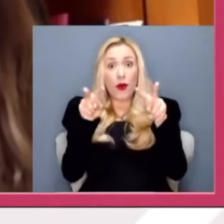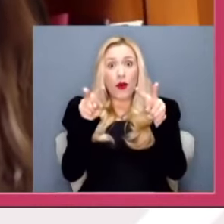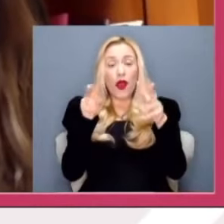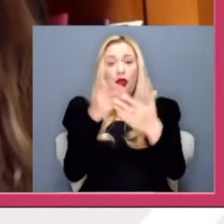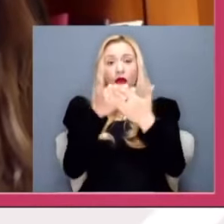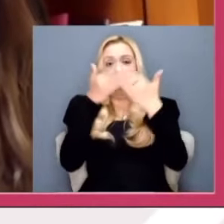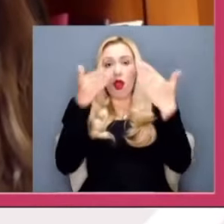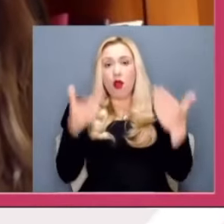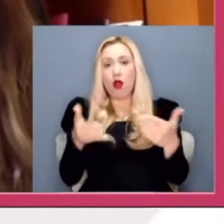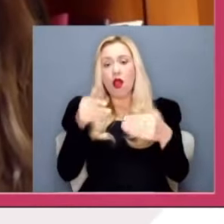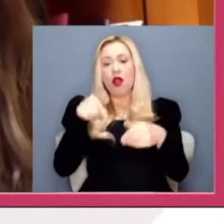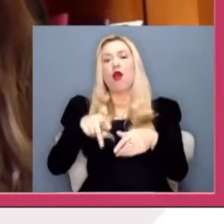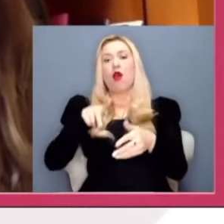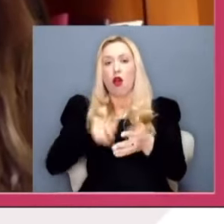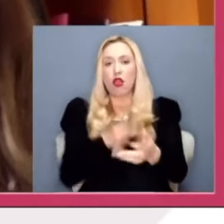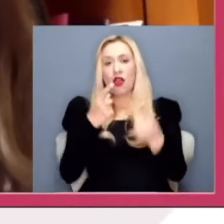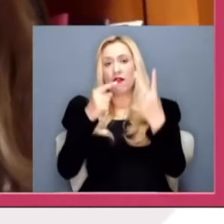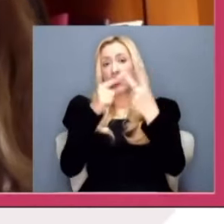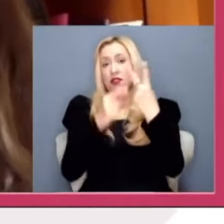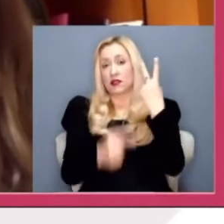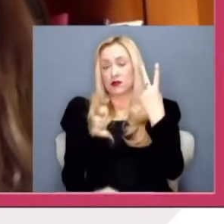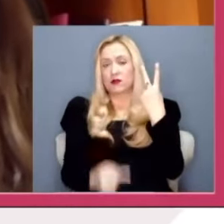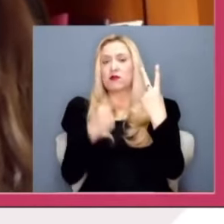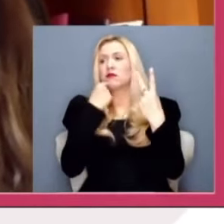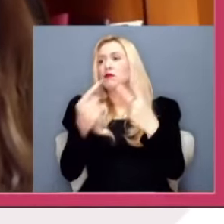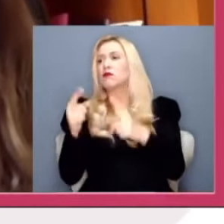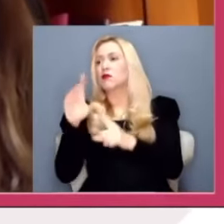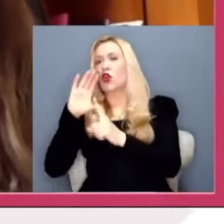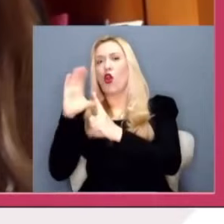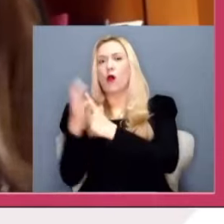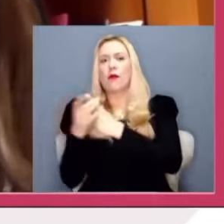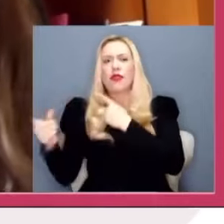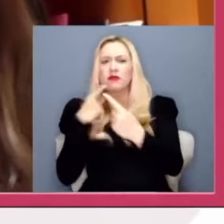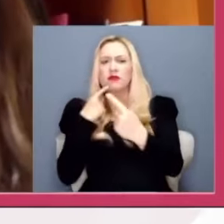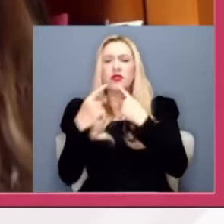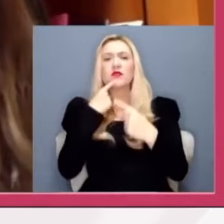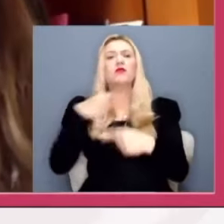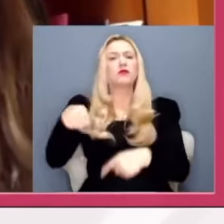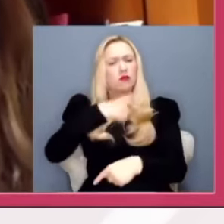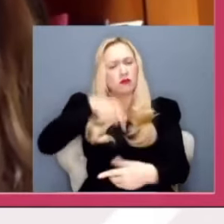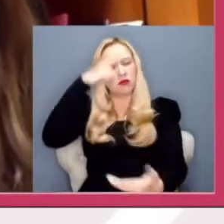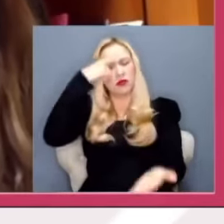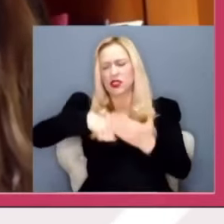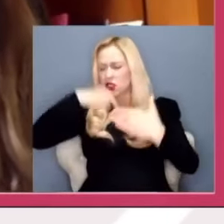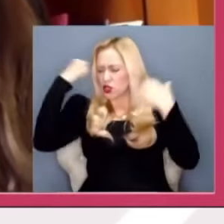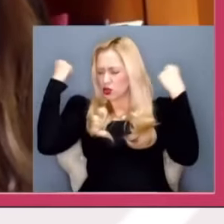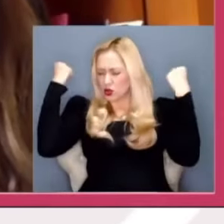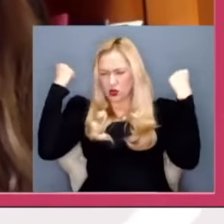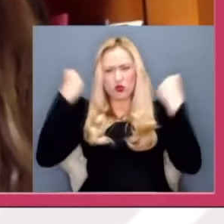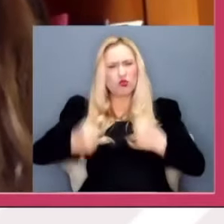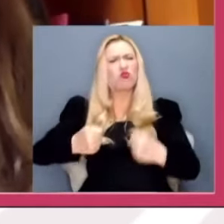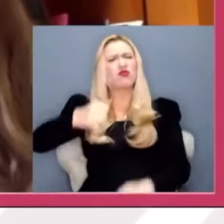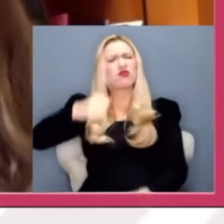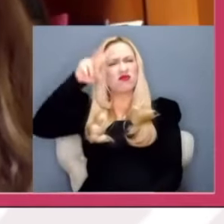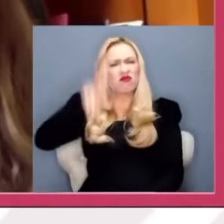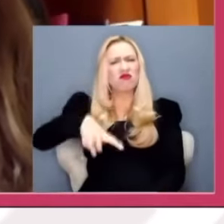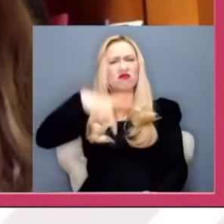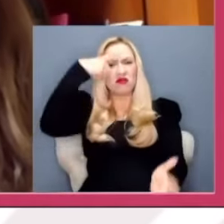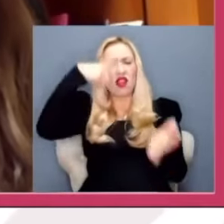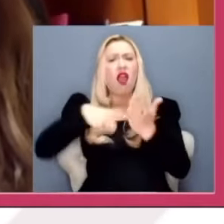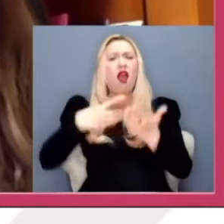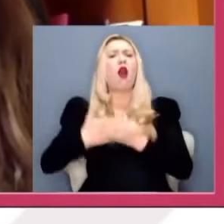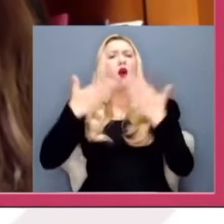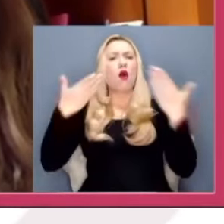el Comité Inclúyete subrayó lo siguiente: tenemos la seguridad y convicción de que lo más importante en este momento